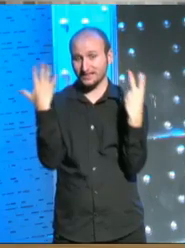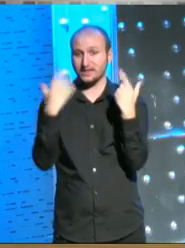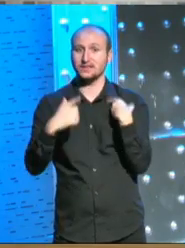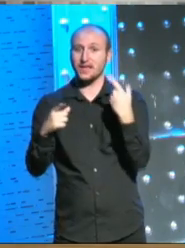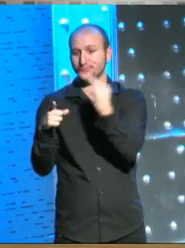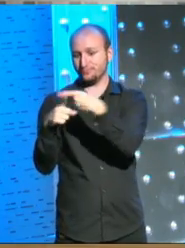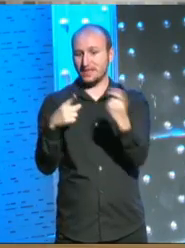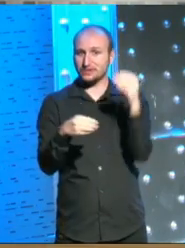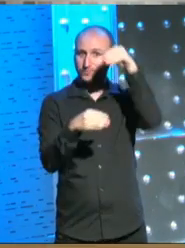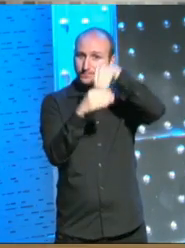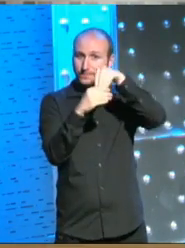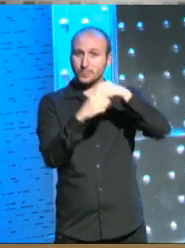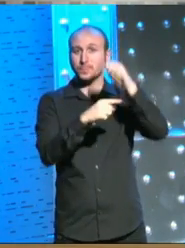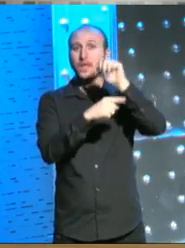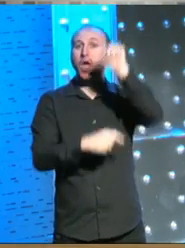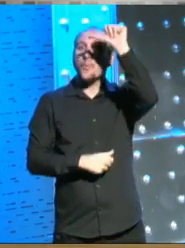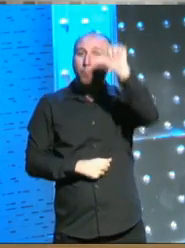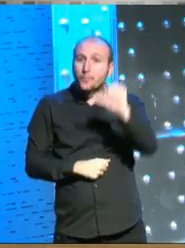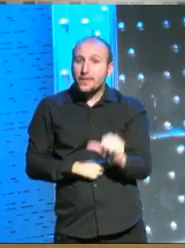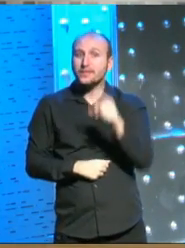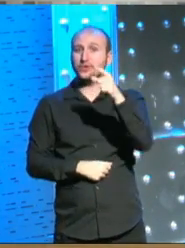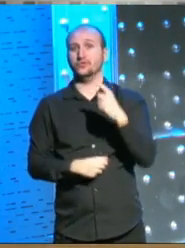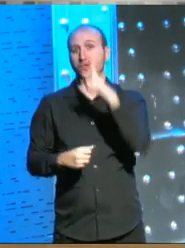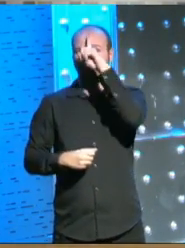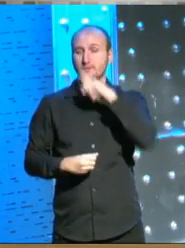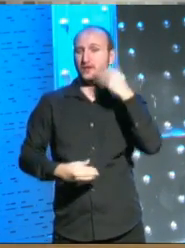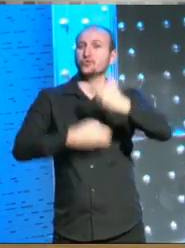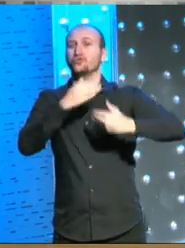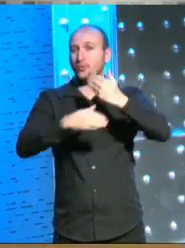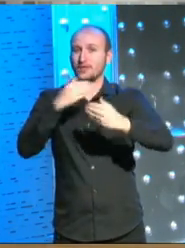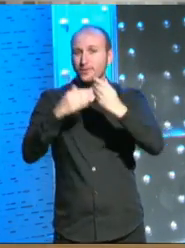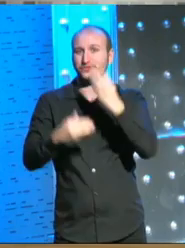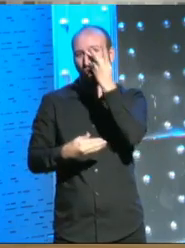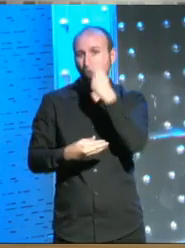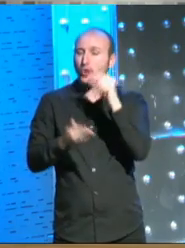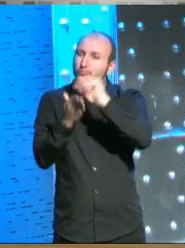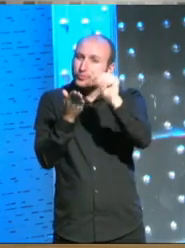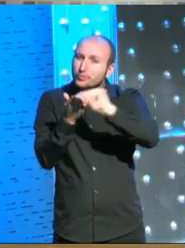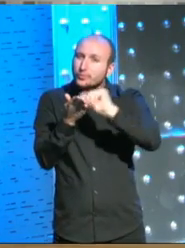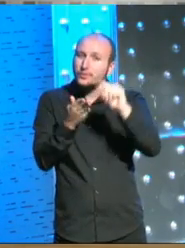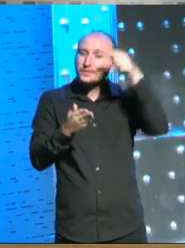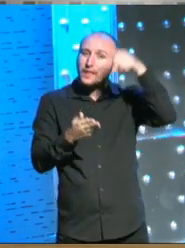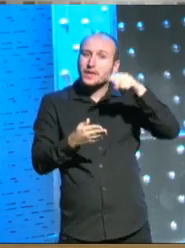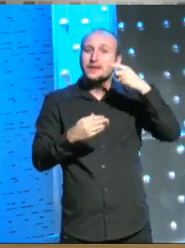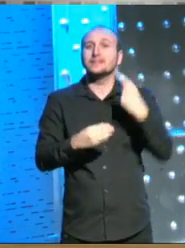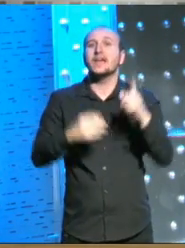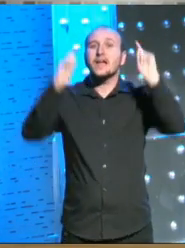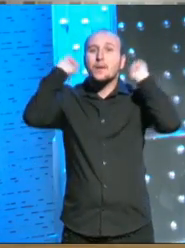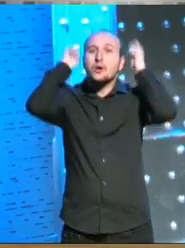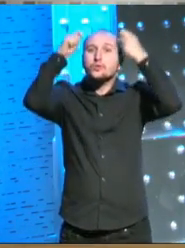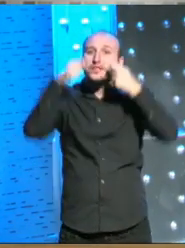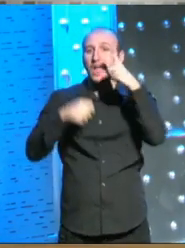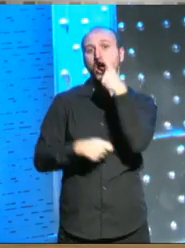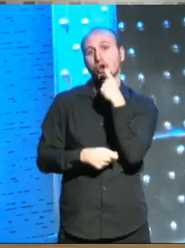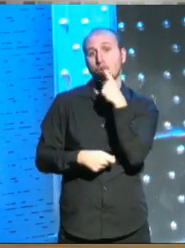con vidrios pintados, con viñetas consecutivas, y el explicador, Caperucita Roja. Caperucita sale